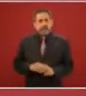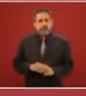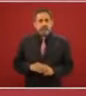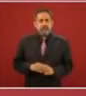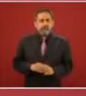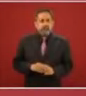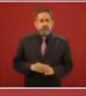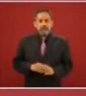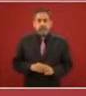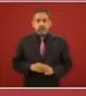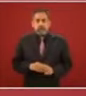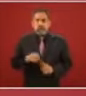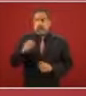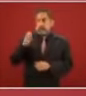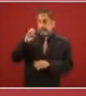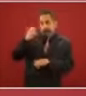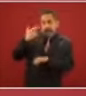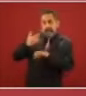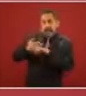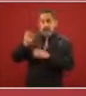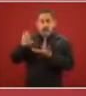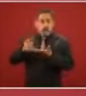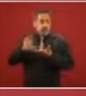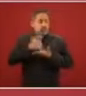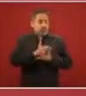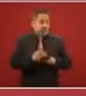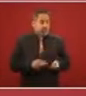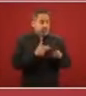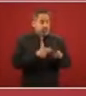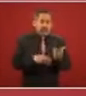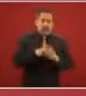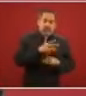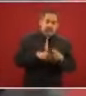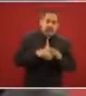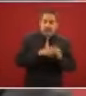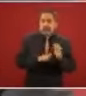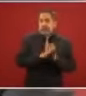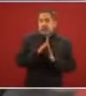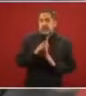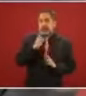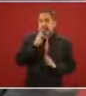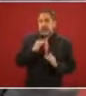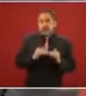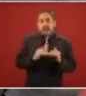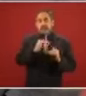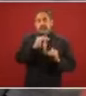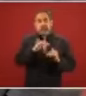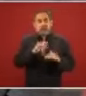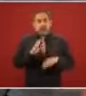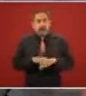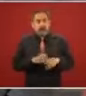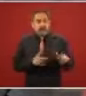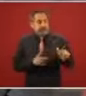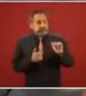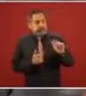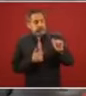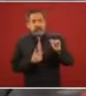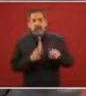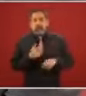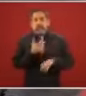llegando mucha inversión extranjera, está creciendo la captación de remesas,